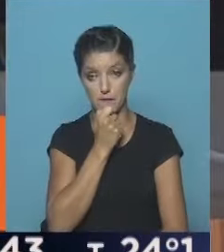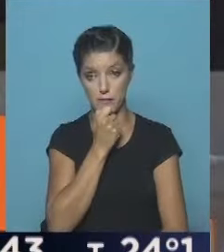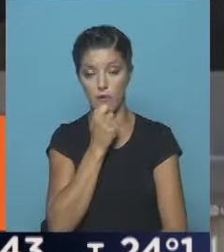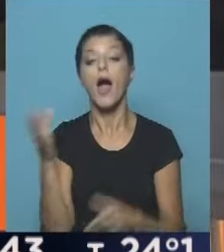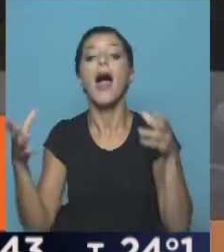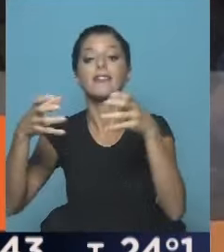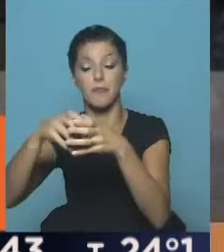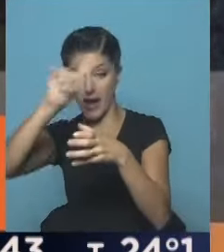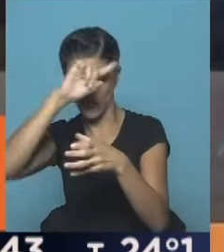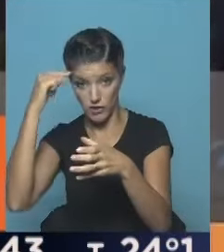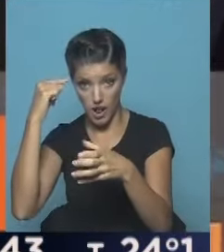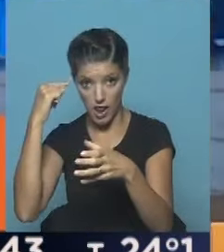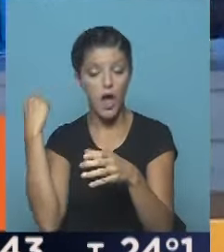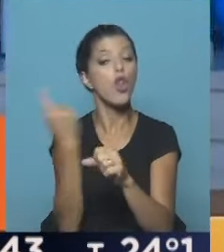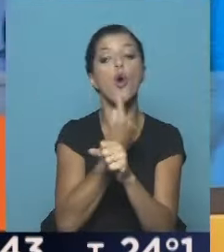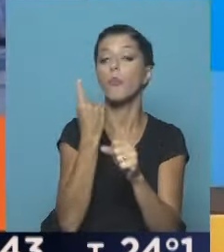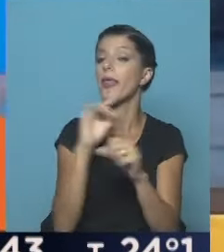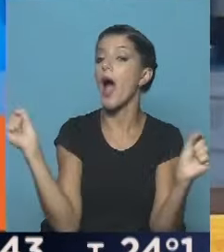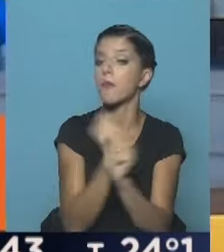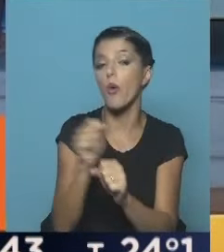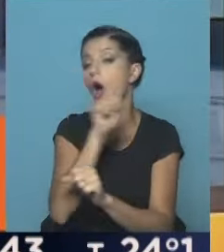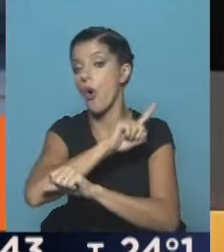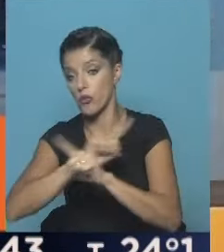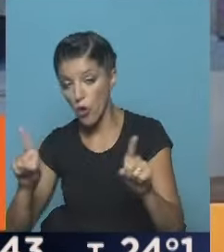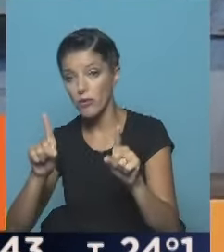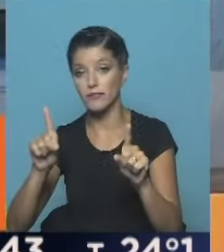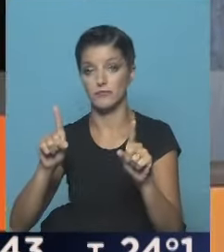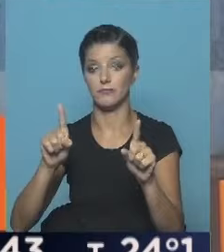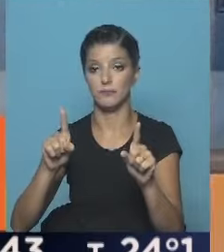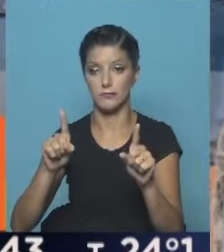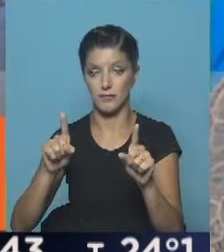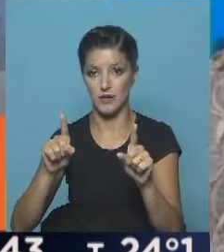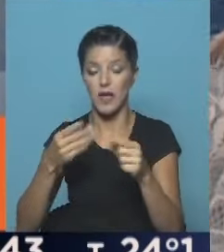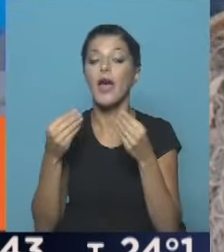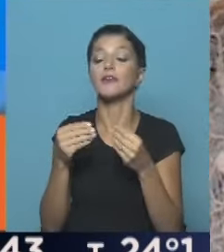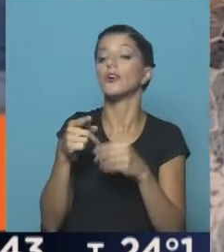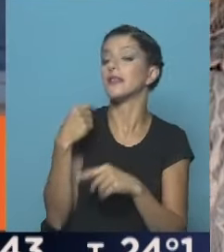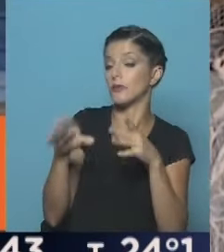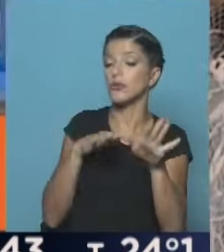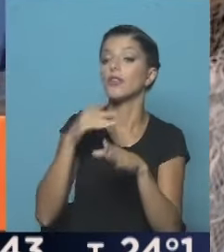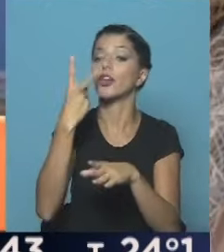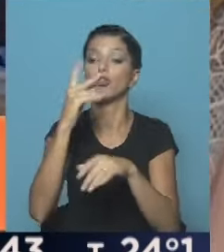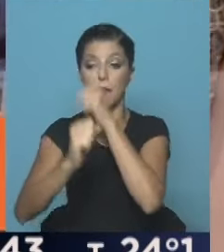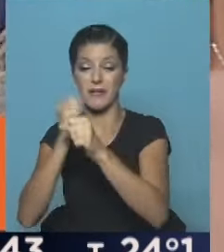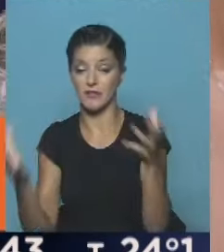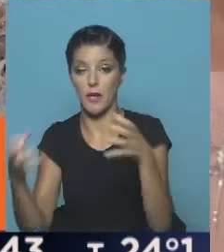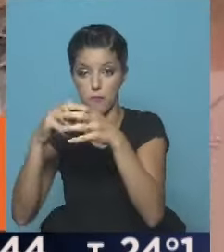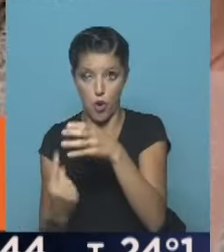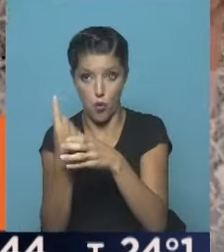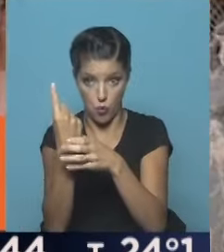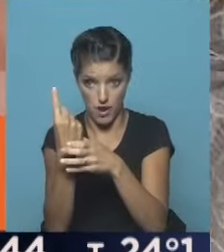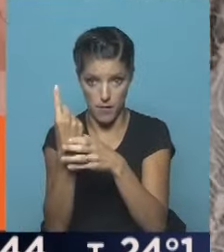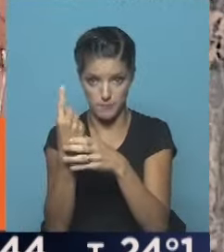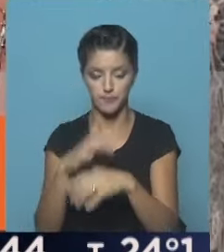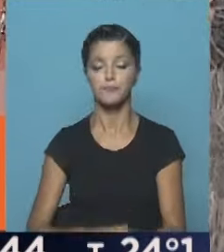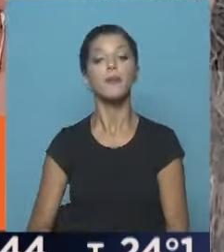Nacional de poder aprobar o desaprobar la constitución de empresas mixtas. En una situación económica del país en